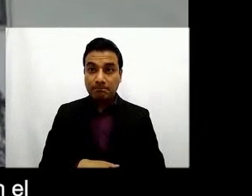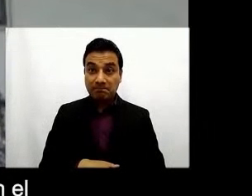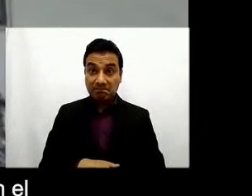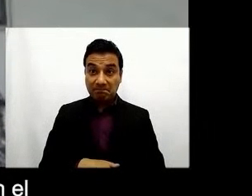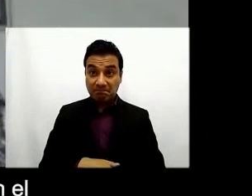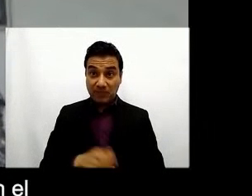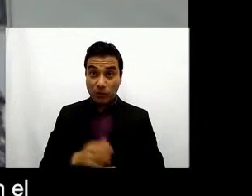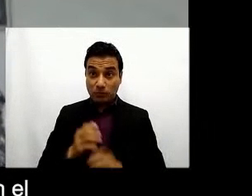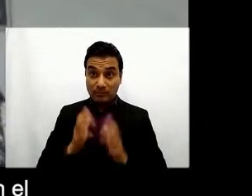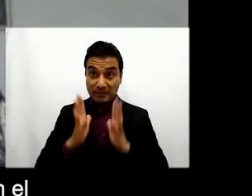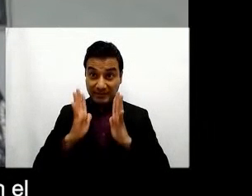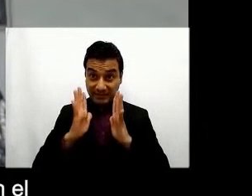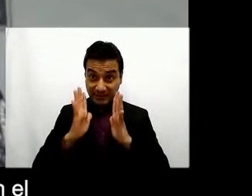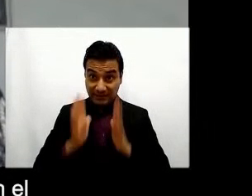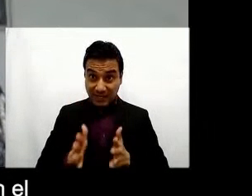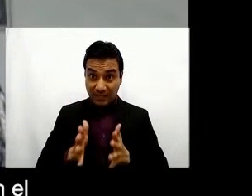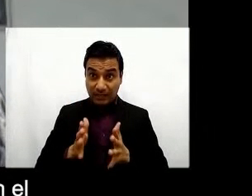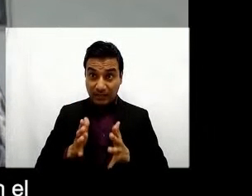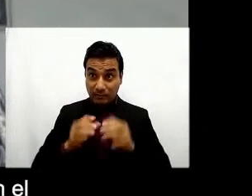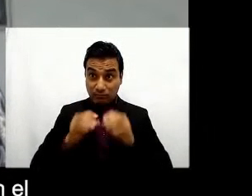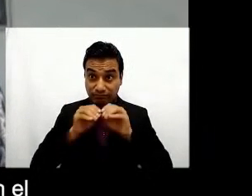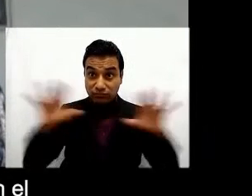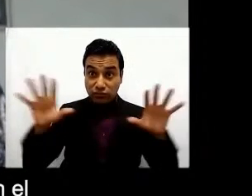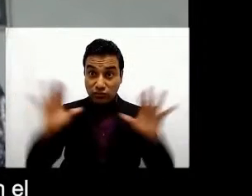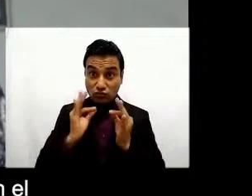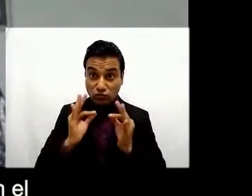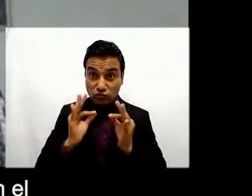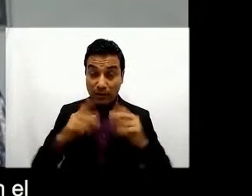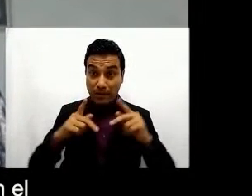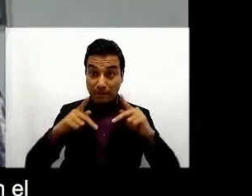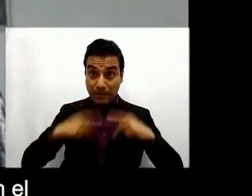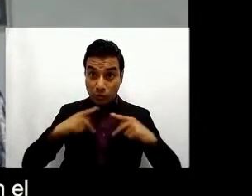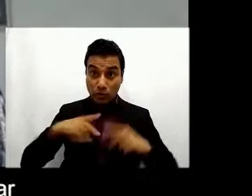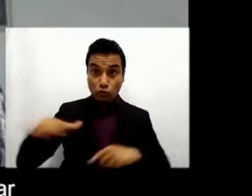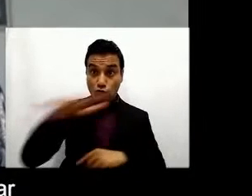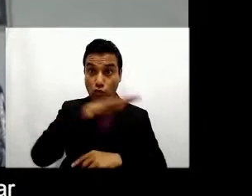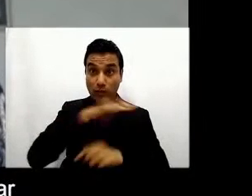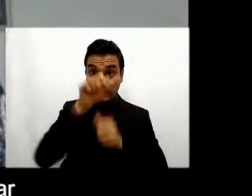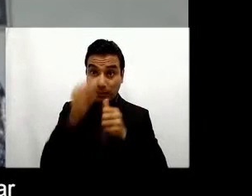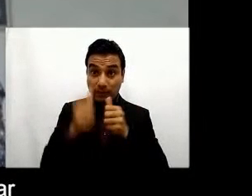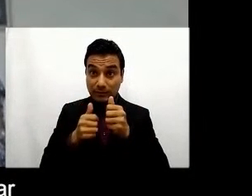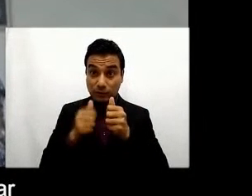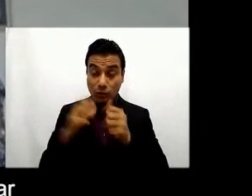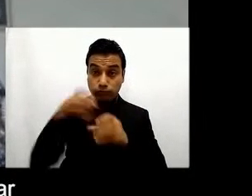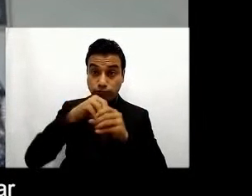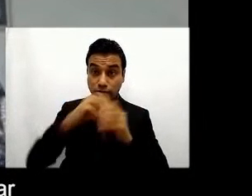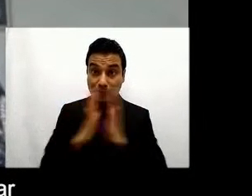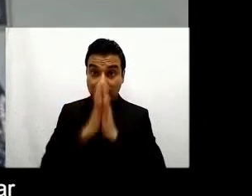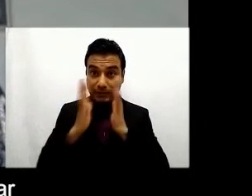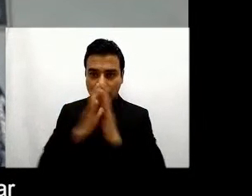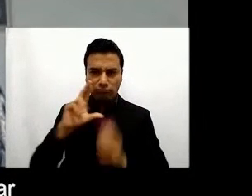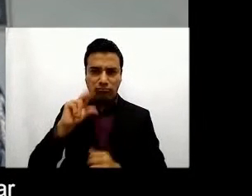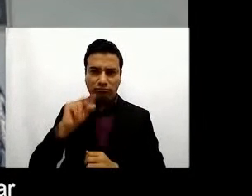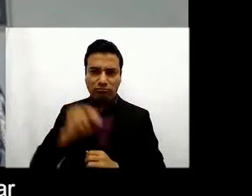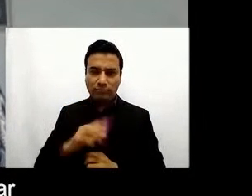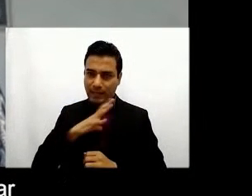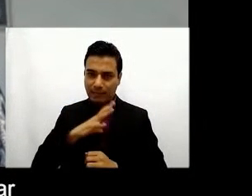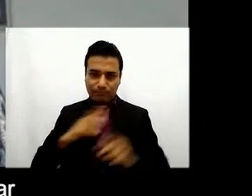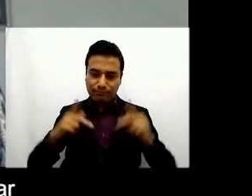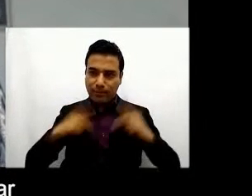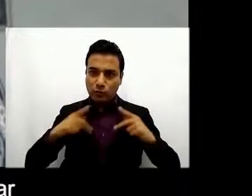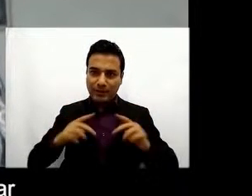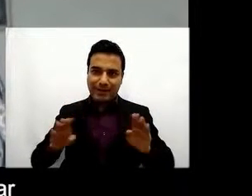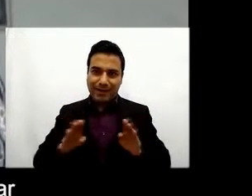se ve reflejado en ello, ¿no? En el quehacer artístico, bueno, que también es tan variado y es tan diverso y no se puede